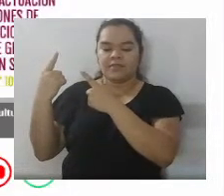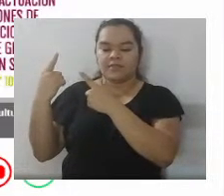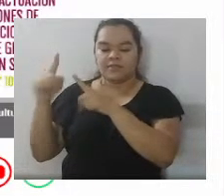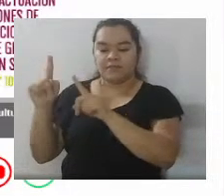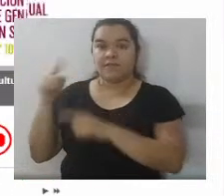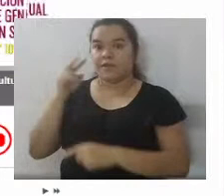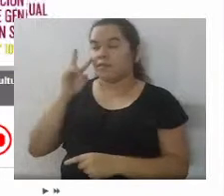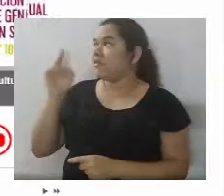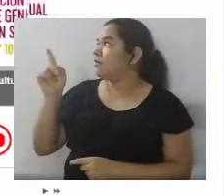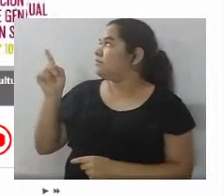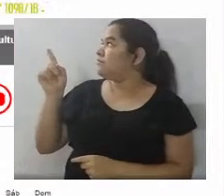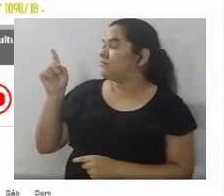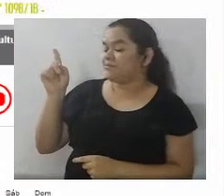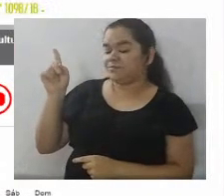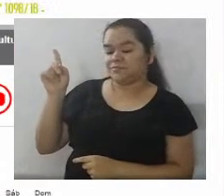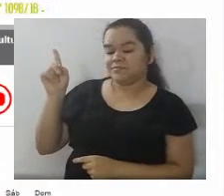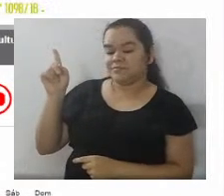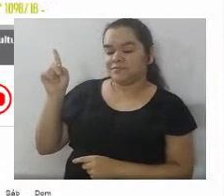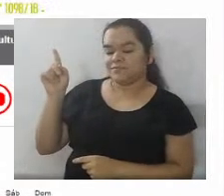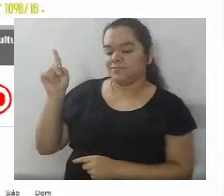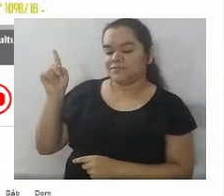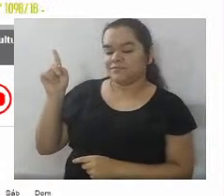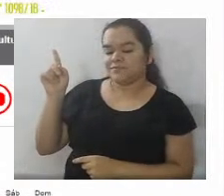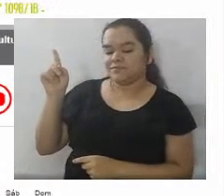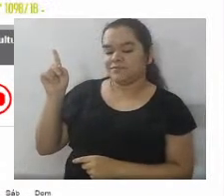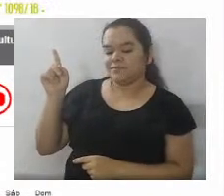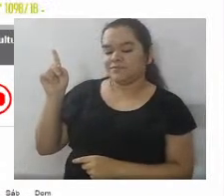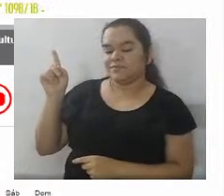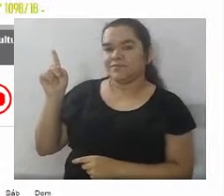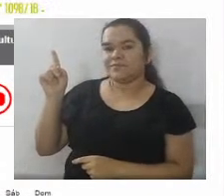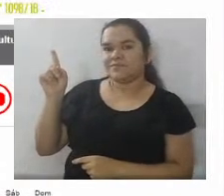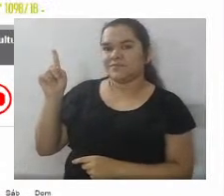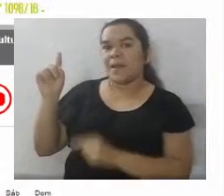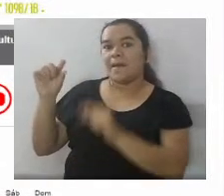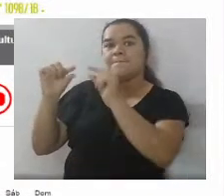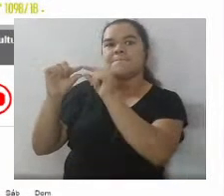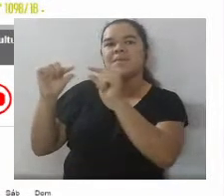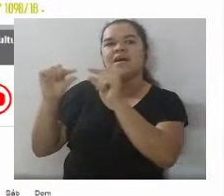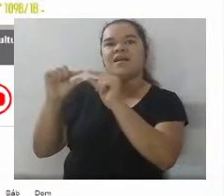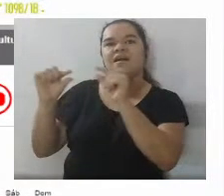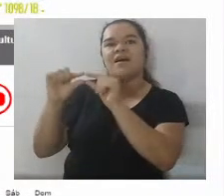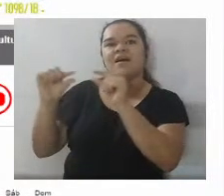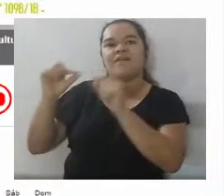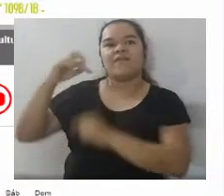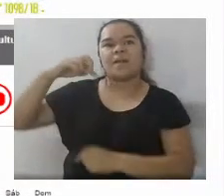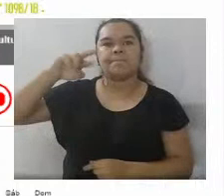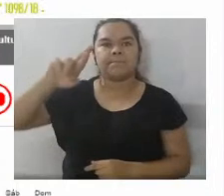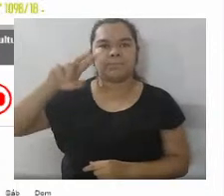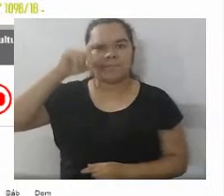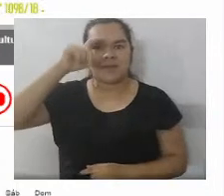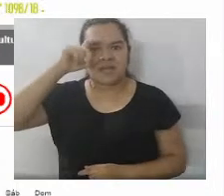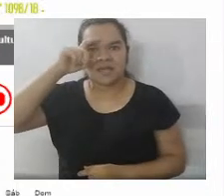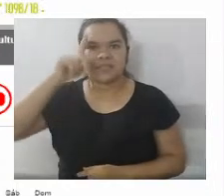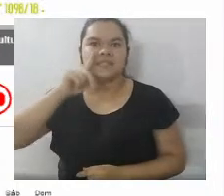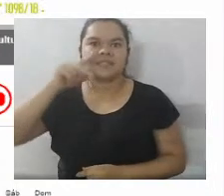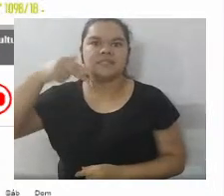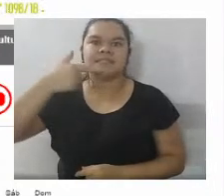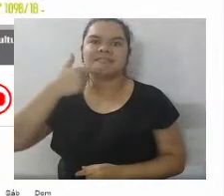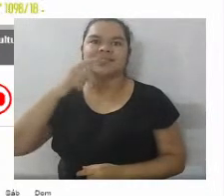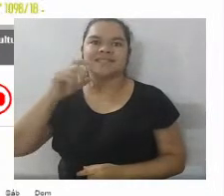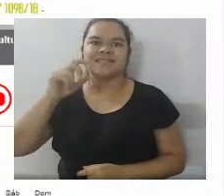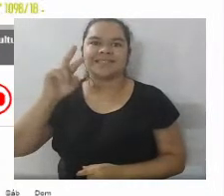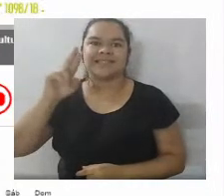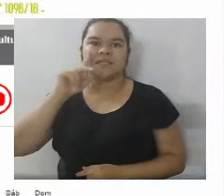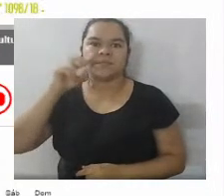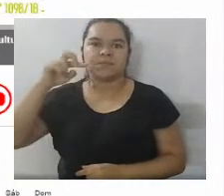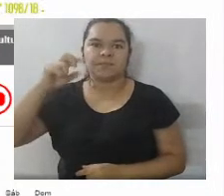O fíjense que ahí ya se puede ver rápidamente que dice prescripción ciclo electivo 2021. Por lo menos le voy a dar